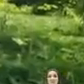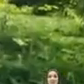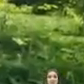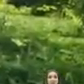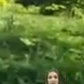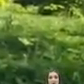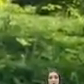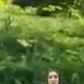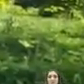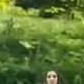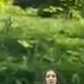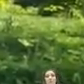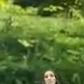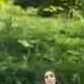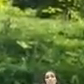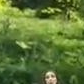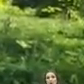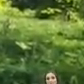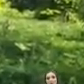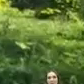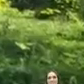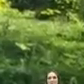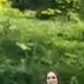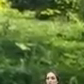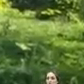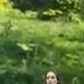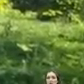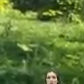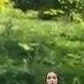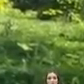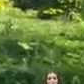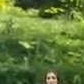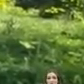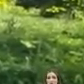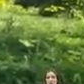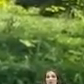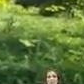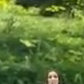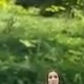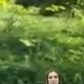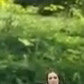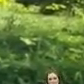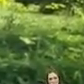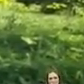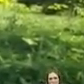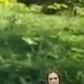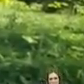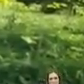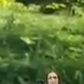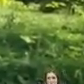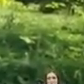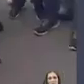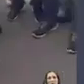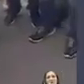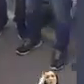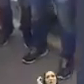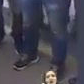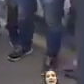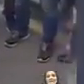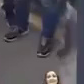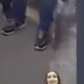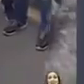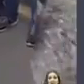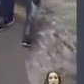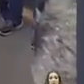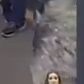Hoy Bucaramanga y su área metropolitana se despertaron sin servicio de Metrolínea. La razón, más de 60 conductores del